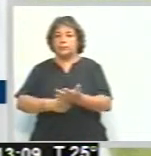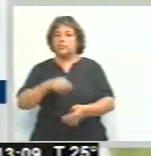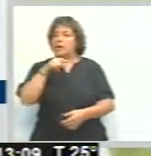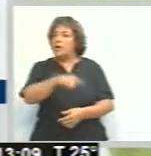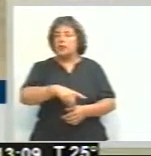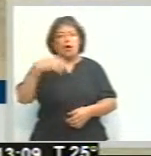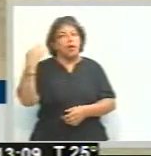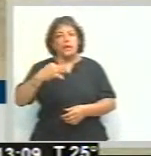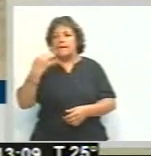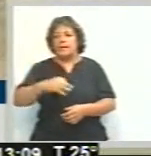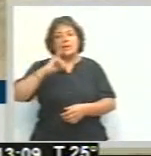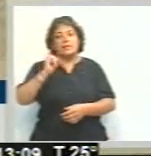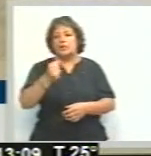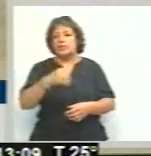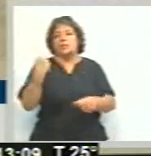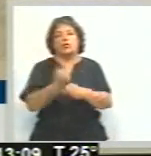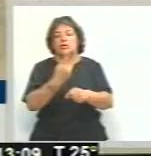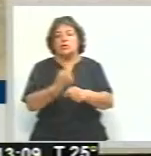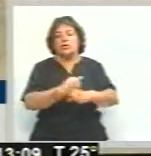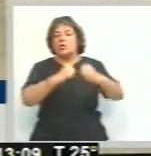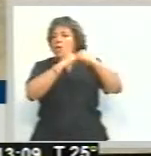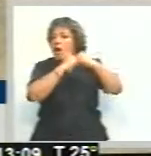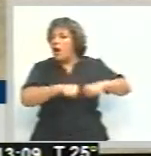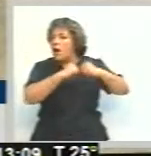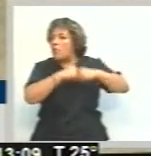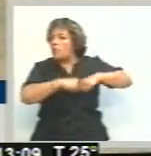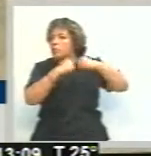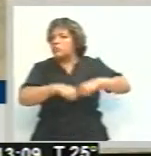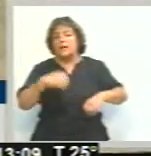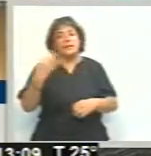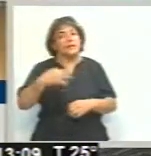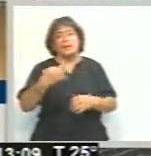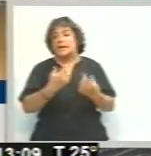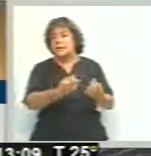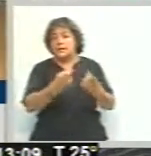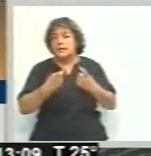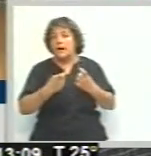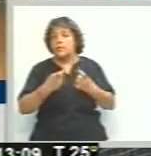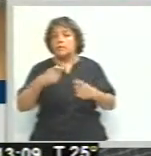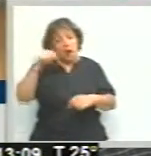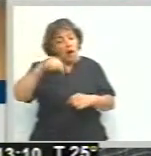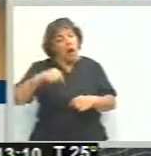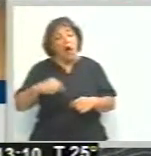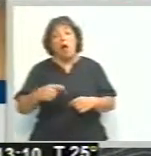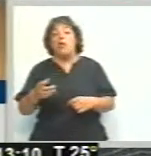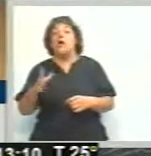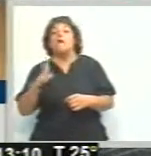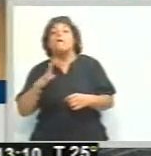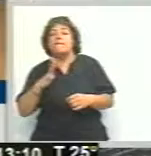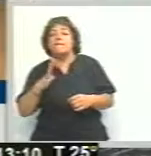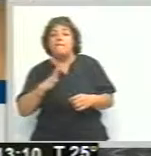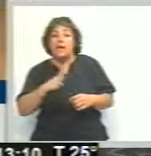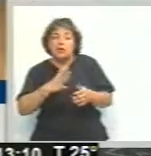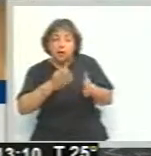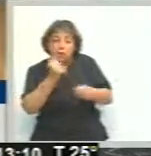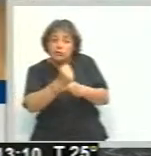realidad inocultable, ¿no? Y que necesitaba que se tomen medidas, así que bueno, ahora lo que nos queda es hacer un seguimiento quizás más